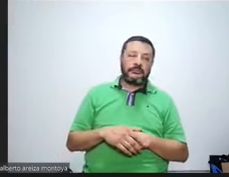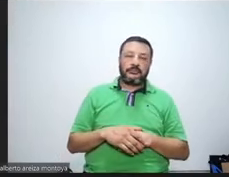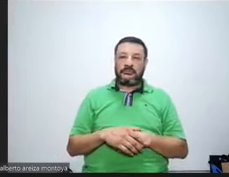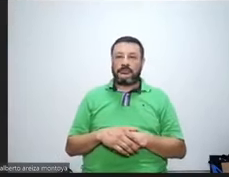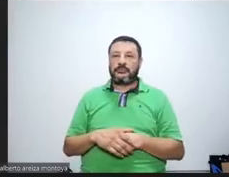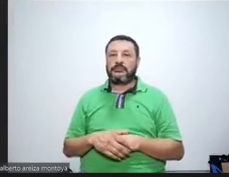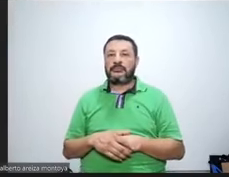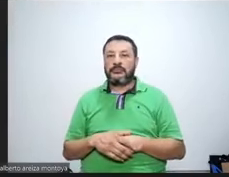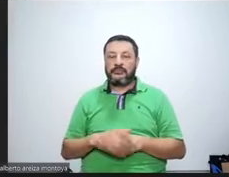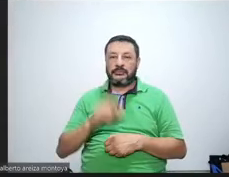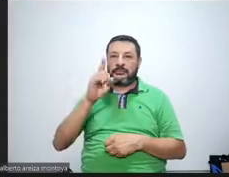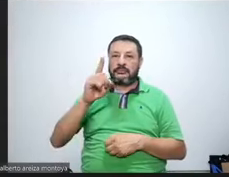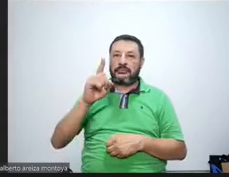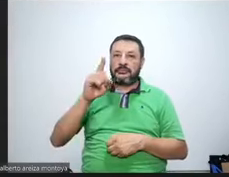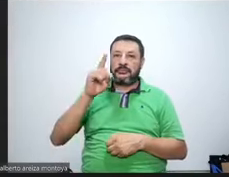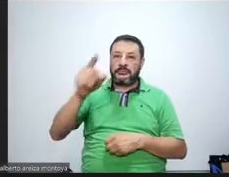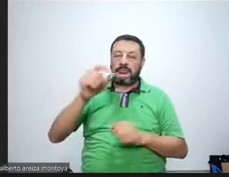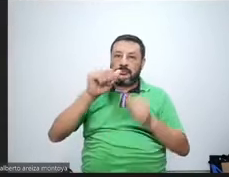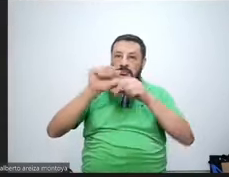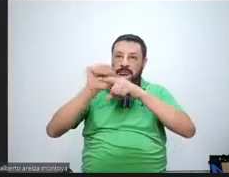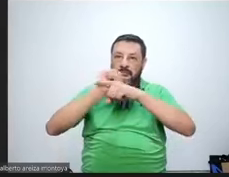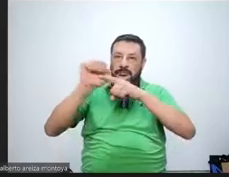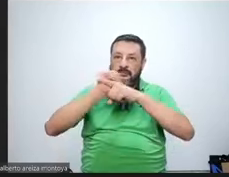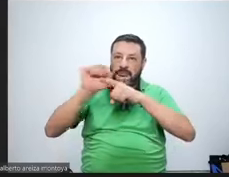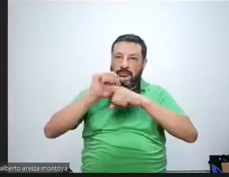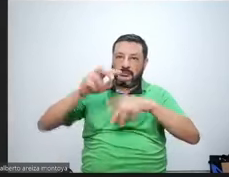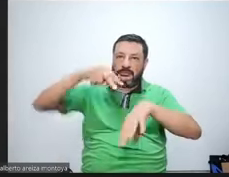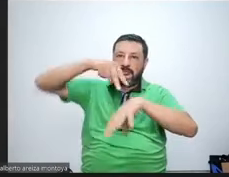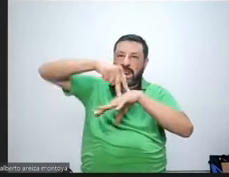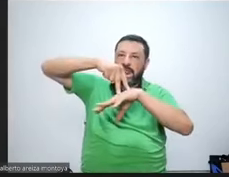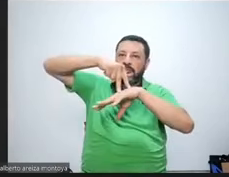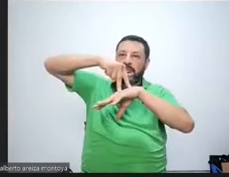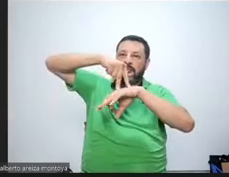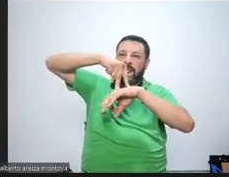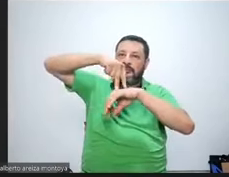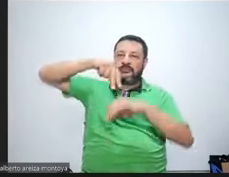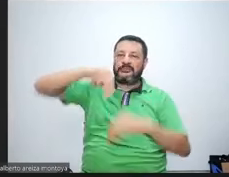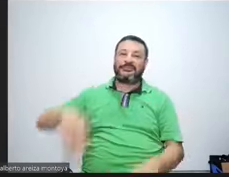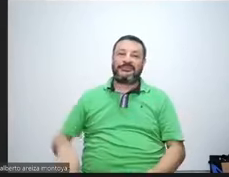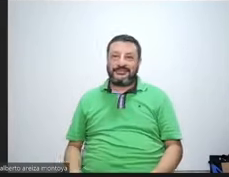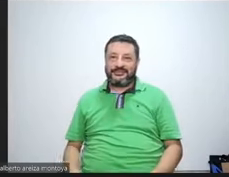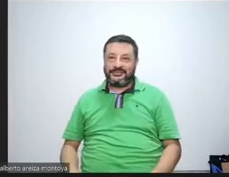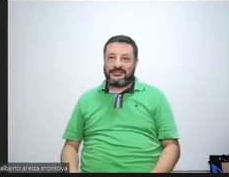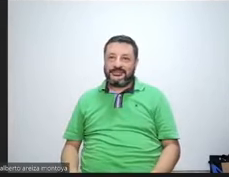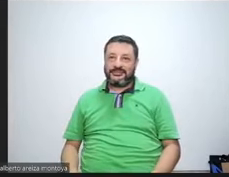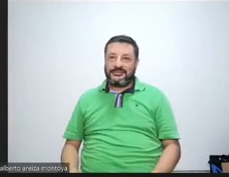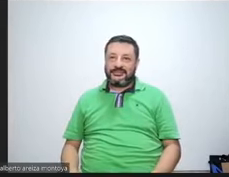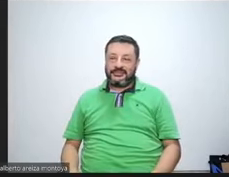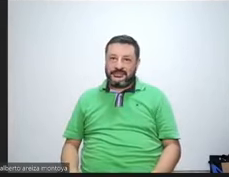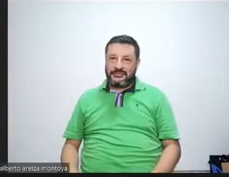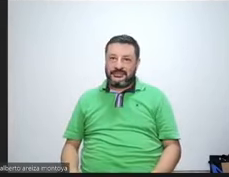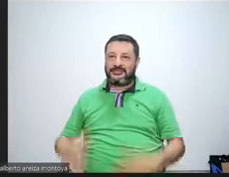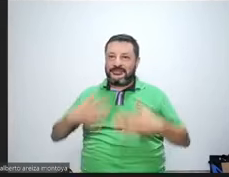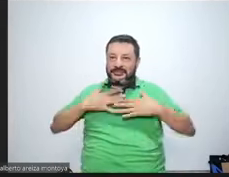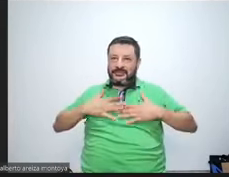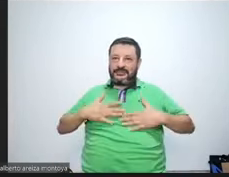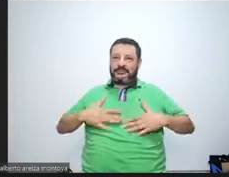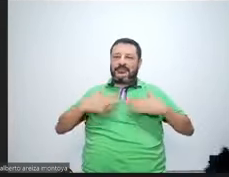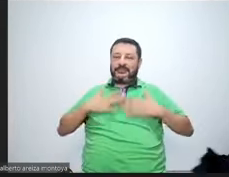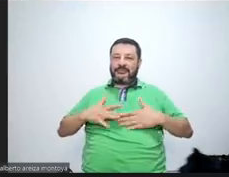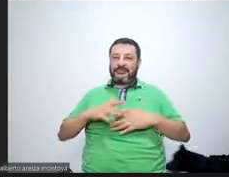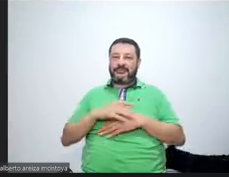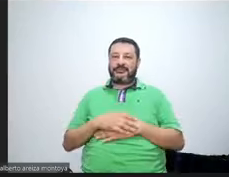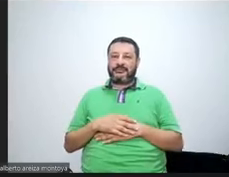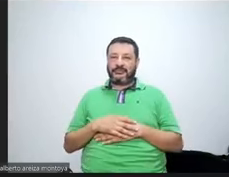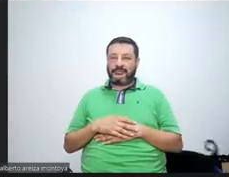digamos, el hecho de que el entrenador, digamos, se pare en cierto punto o te cuide de cierta manera, te genera tranquilidad. Entonces, el